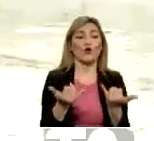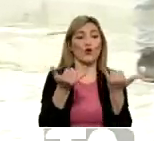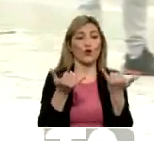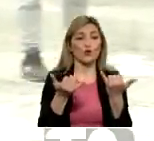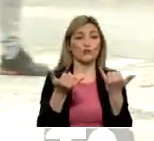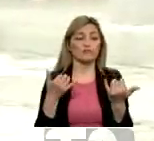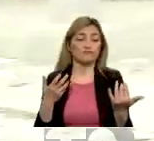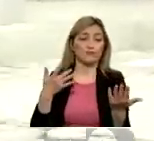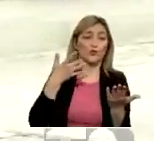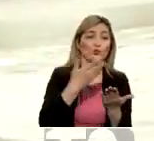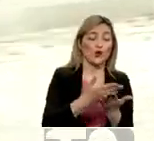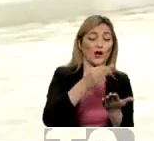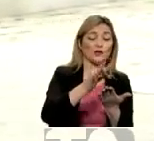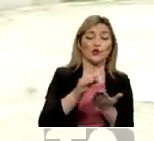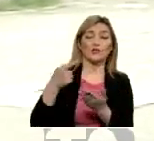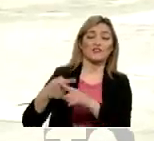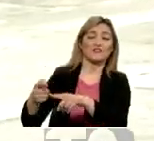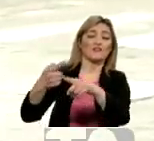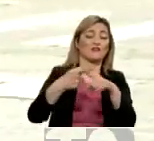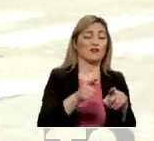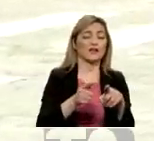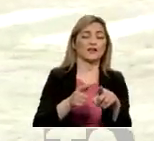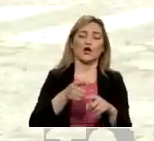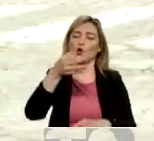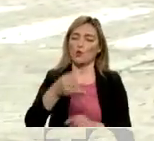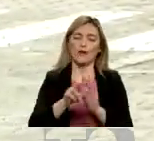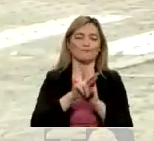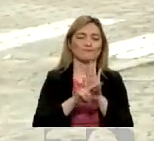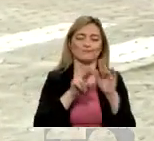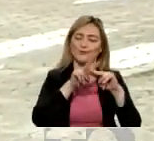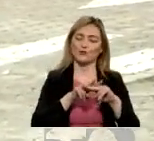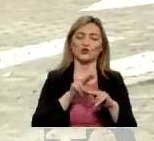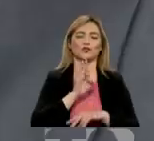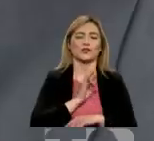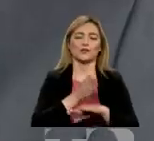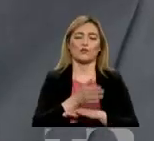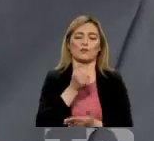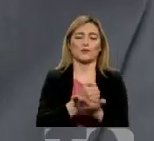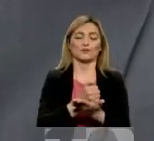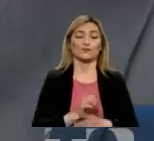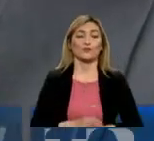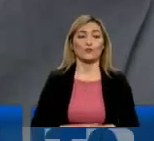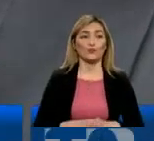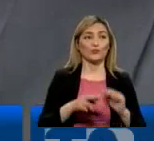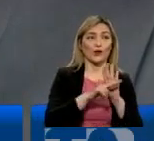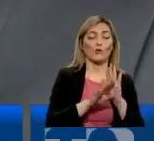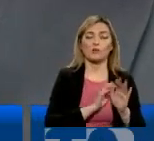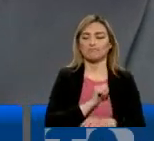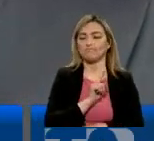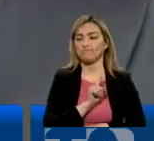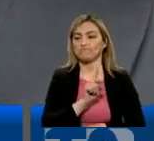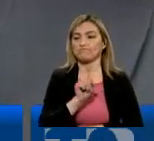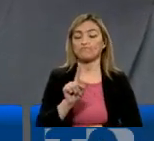tocará acudir hasta otros cantones para cumplir con el requisito indispensable para matricular una vez que tengan este requisito podrán